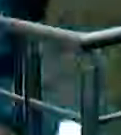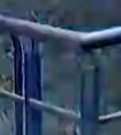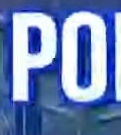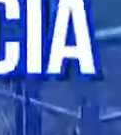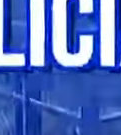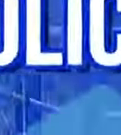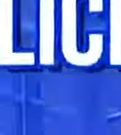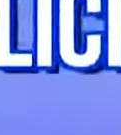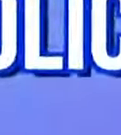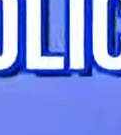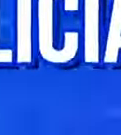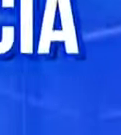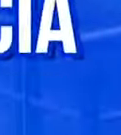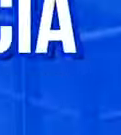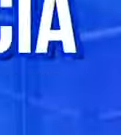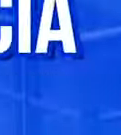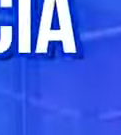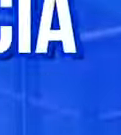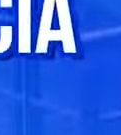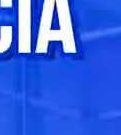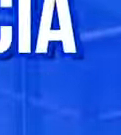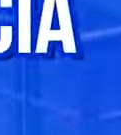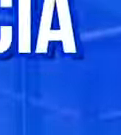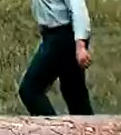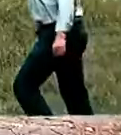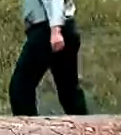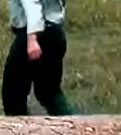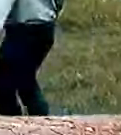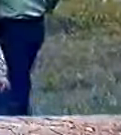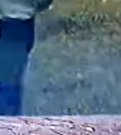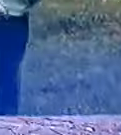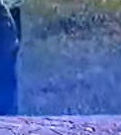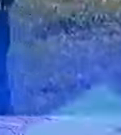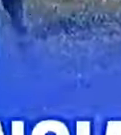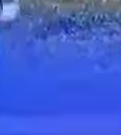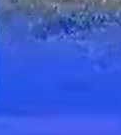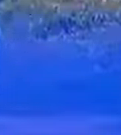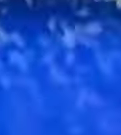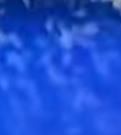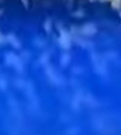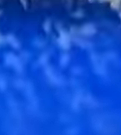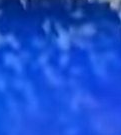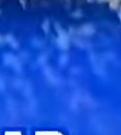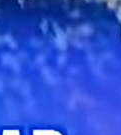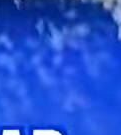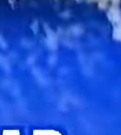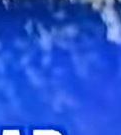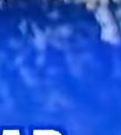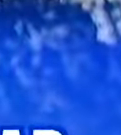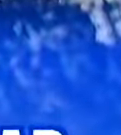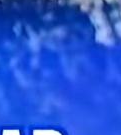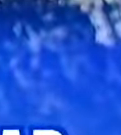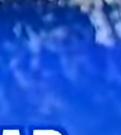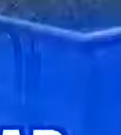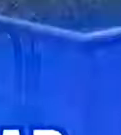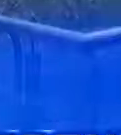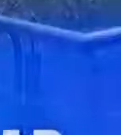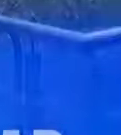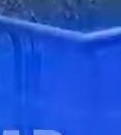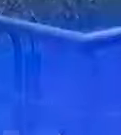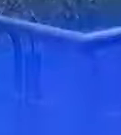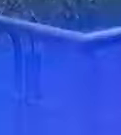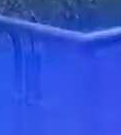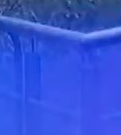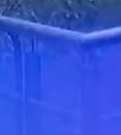Si es víctima de la delincuencia, llame inmediatamente a la policía para informar del delito. Es importante denunciar para que los